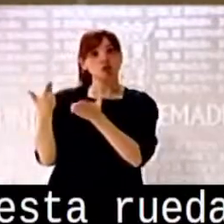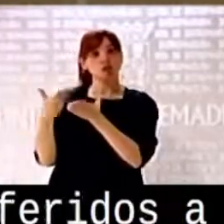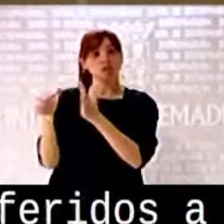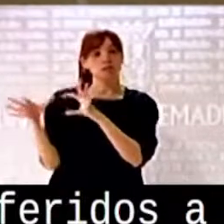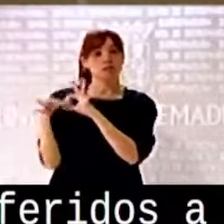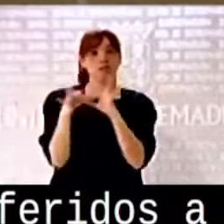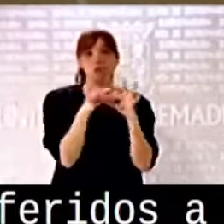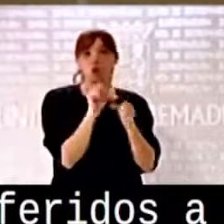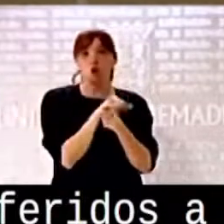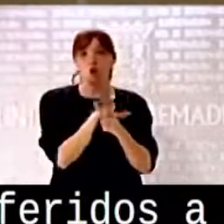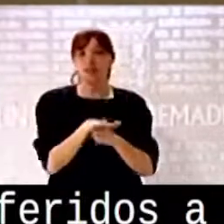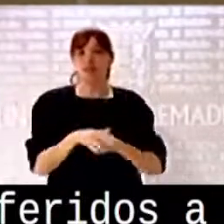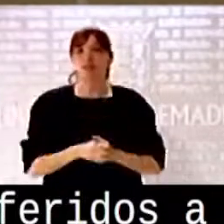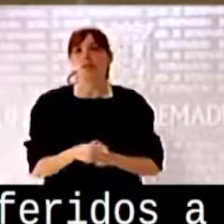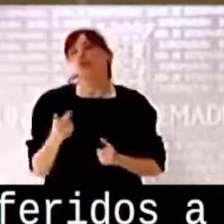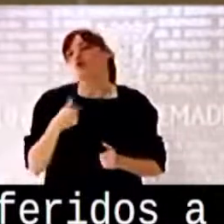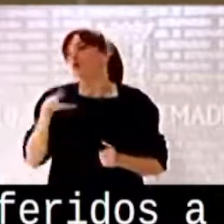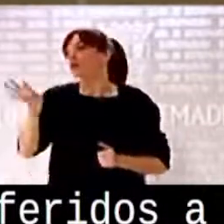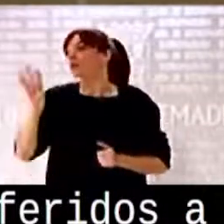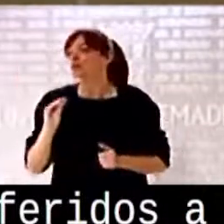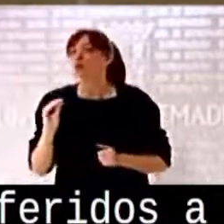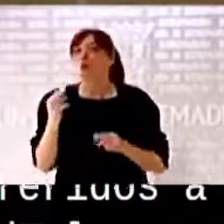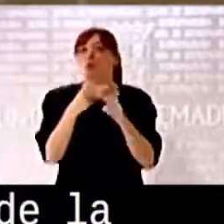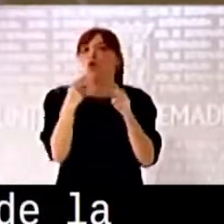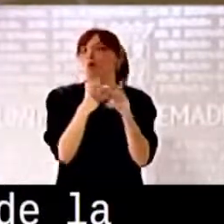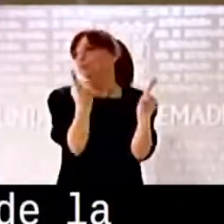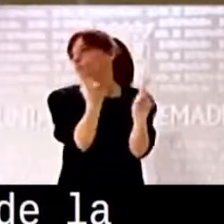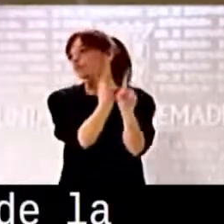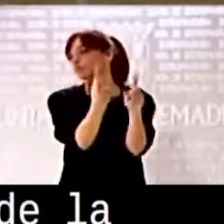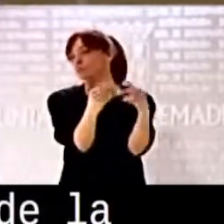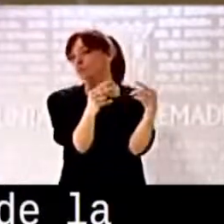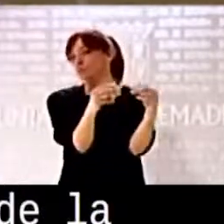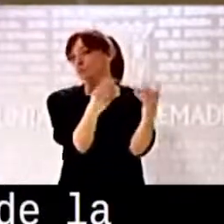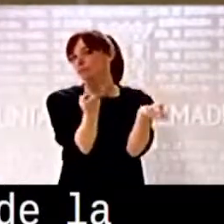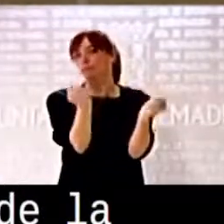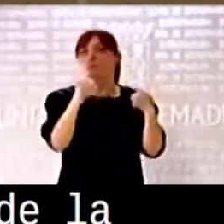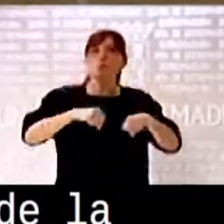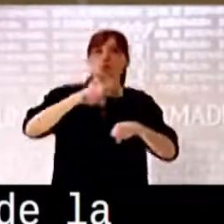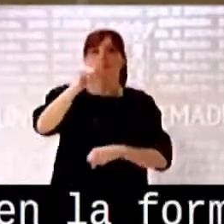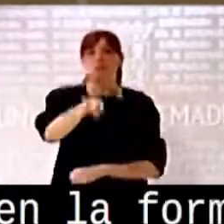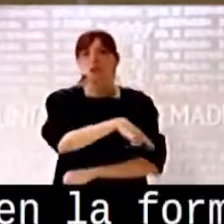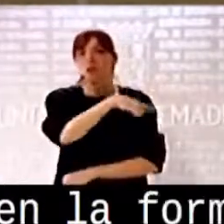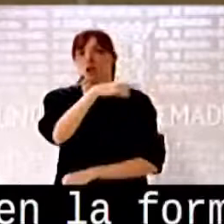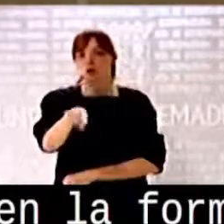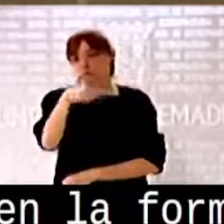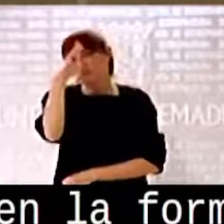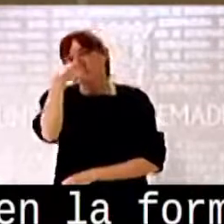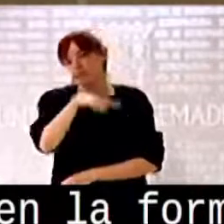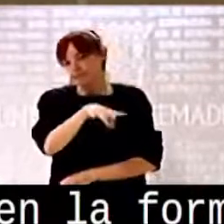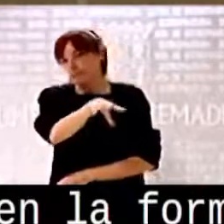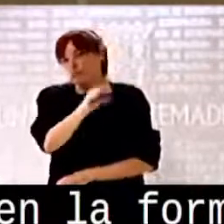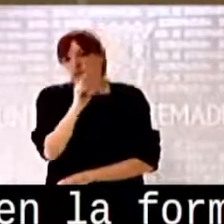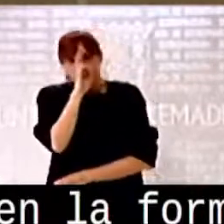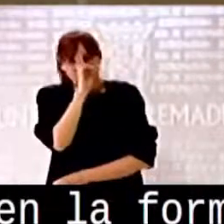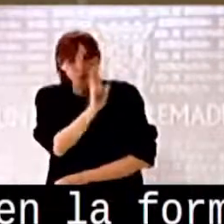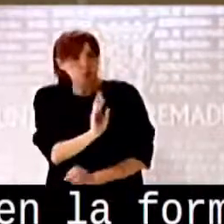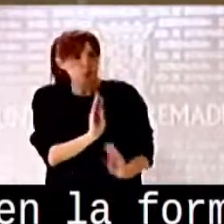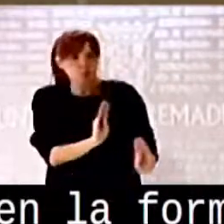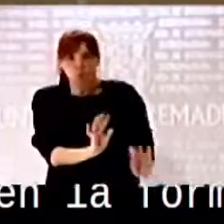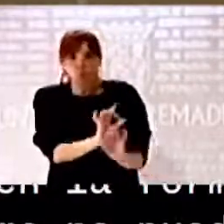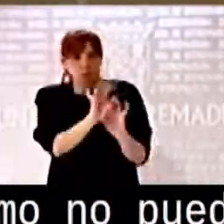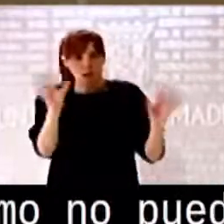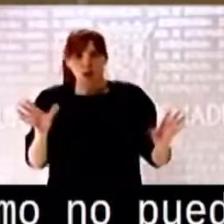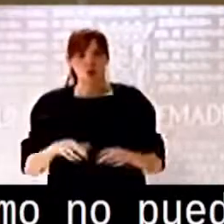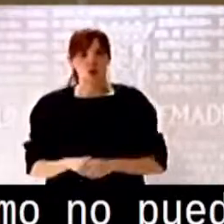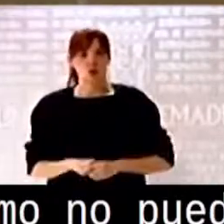la COVID. Yo entiendo que los partidos de la oposición puedan estar de acuerdo en la forma de publicarse o no, y los respeto, como no